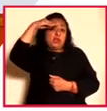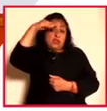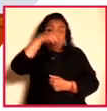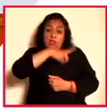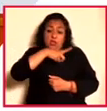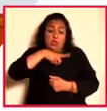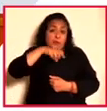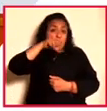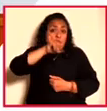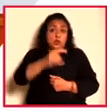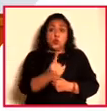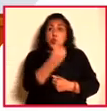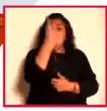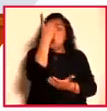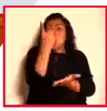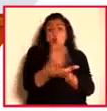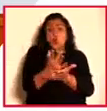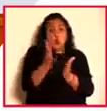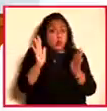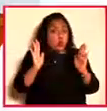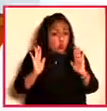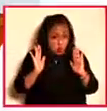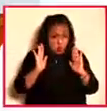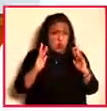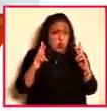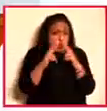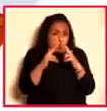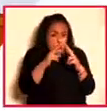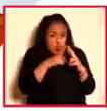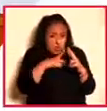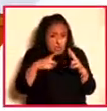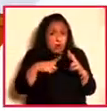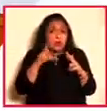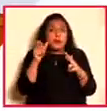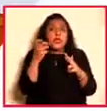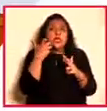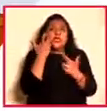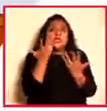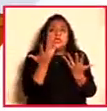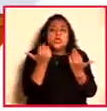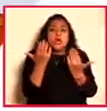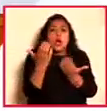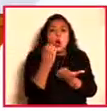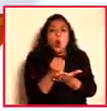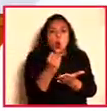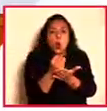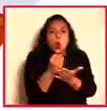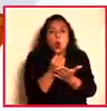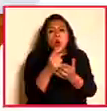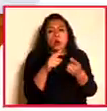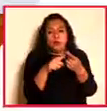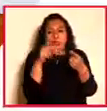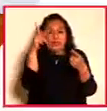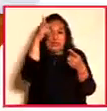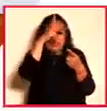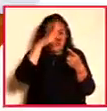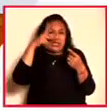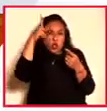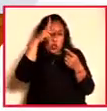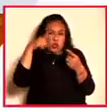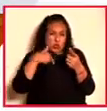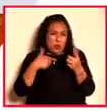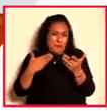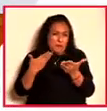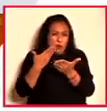era la única, y el ansia de oro. Entre las causas psicológicas que he planteado,